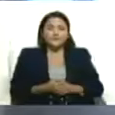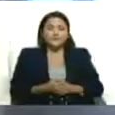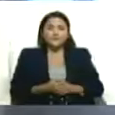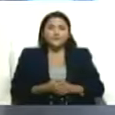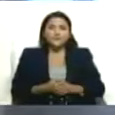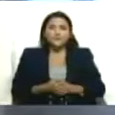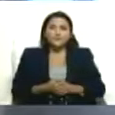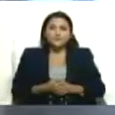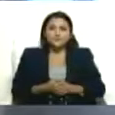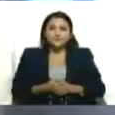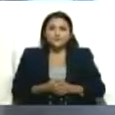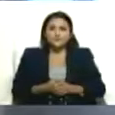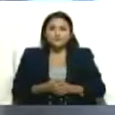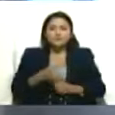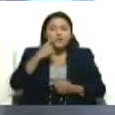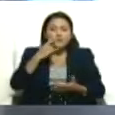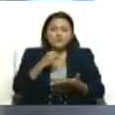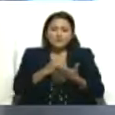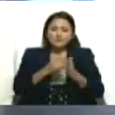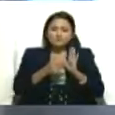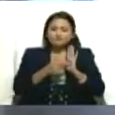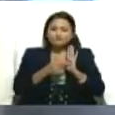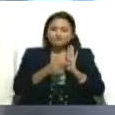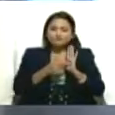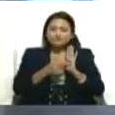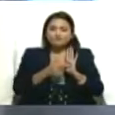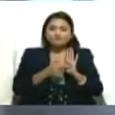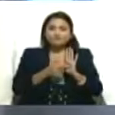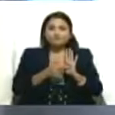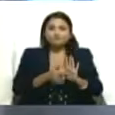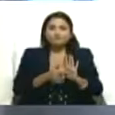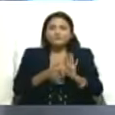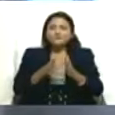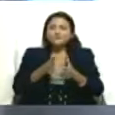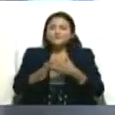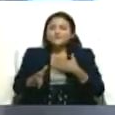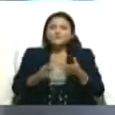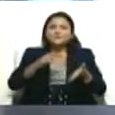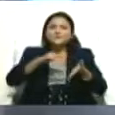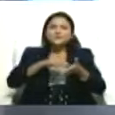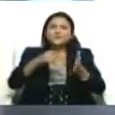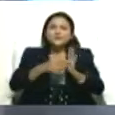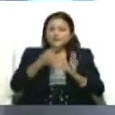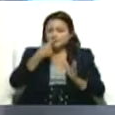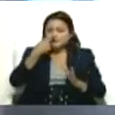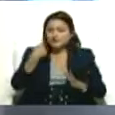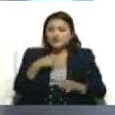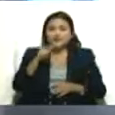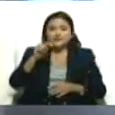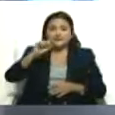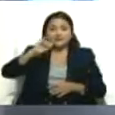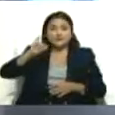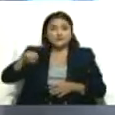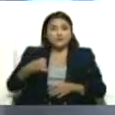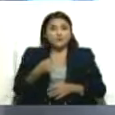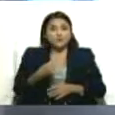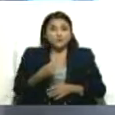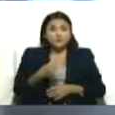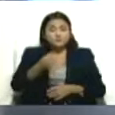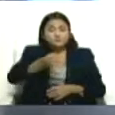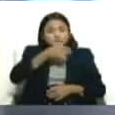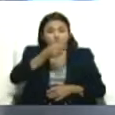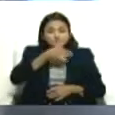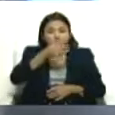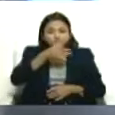Vamos a ver de inmediato lo que ocurre alrededor de todo lo que es el significado de lo que dijo el día de ayer el Tribunal Supremo de Justicia, declarar